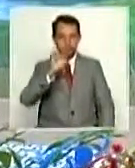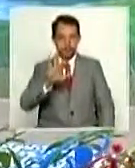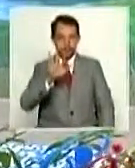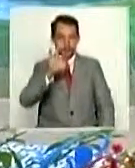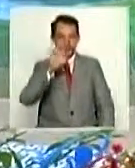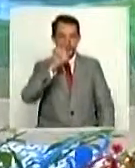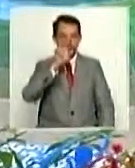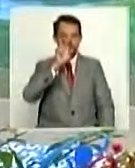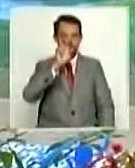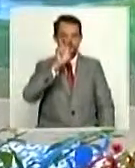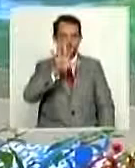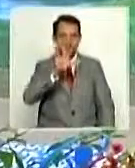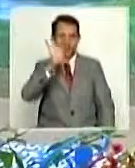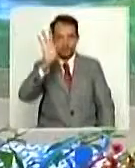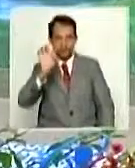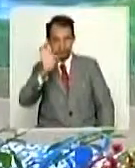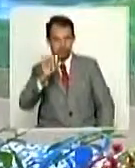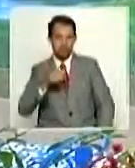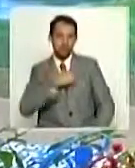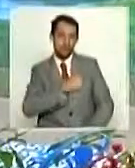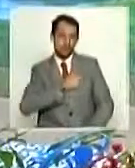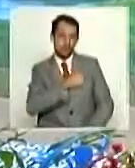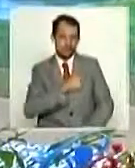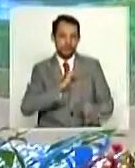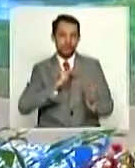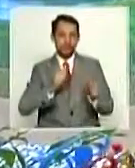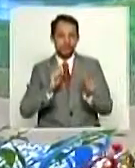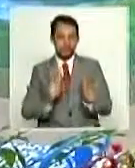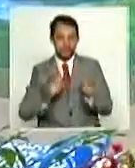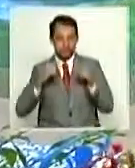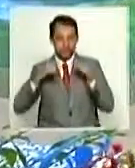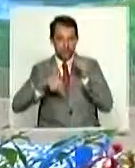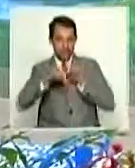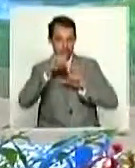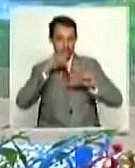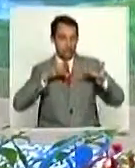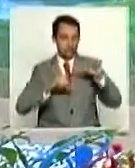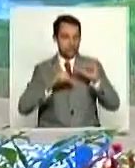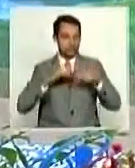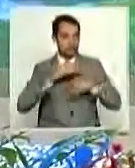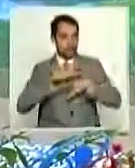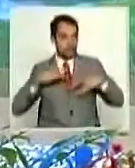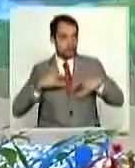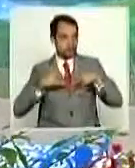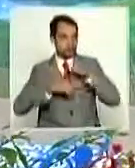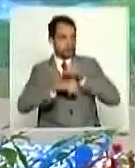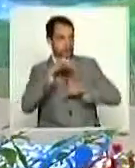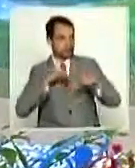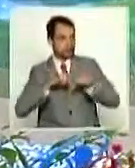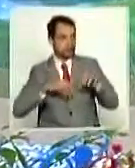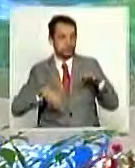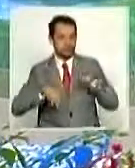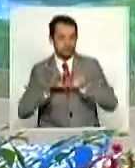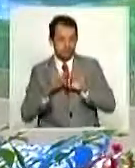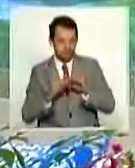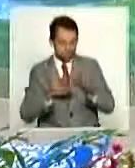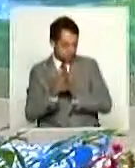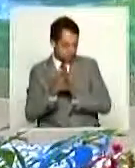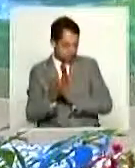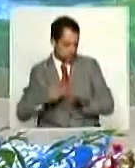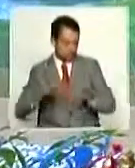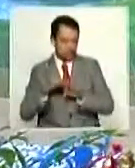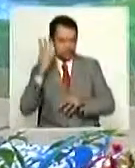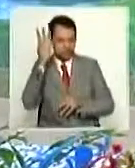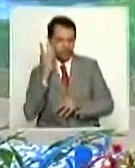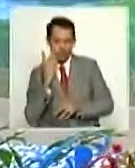263-2558. Quiero pedirles el favor a ustedes que no se dejen cambiar sus fórmulas médicas. Con frecuencia vemos que los pacientes nos dicen